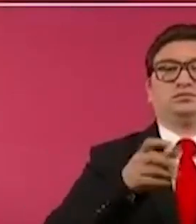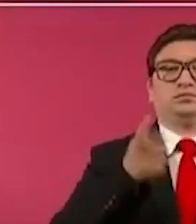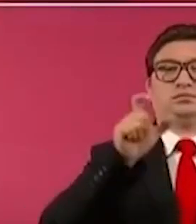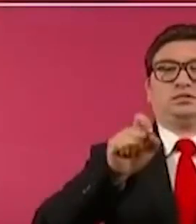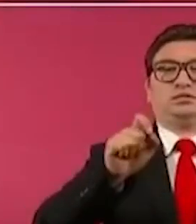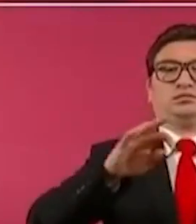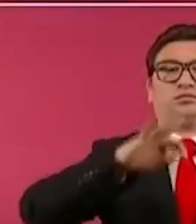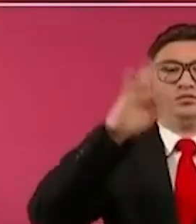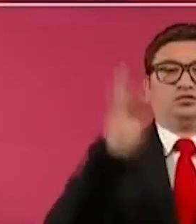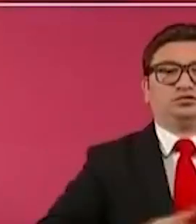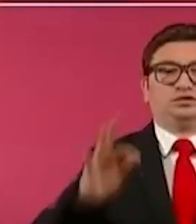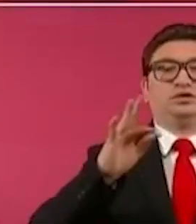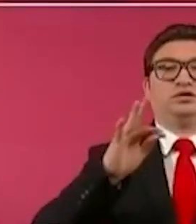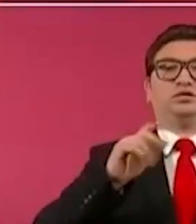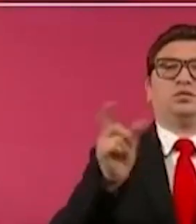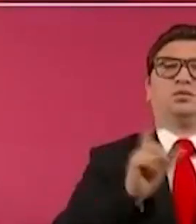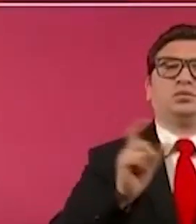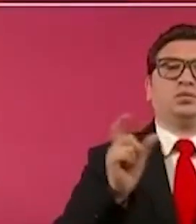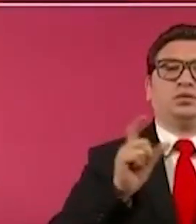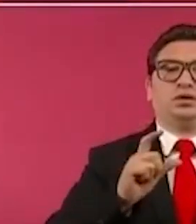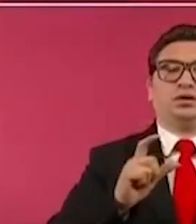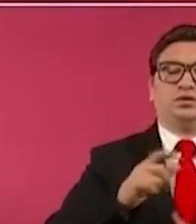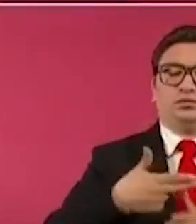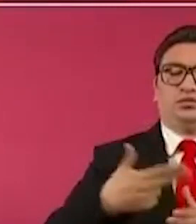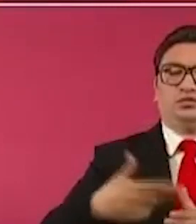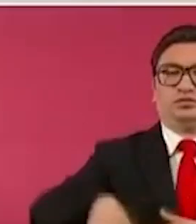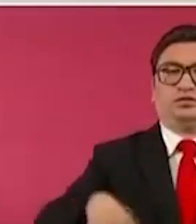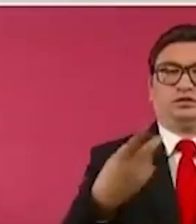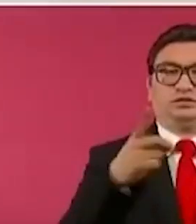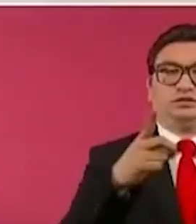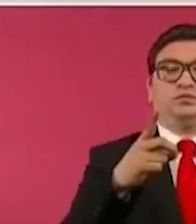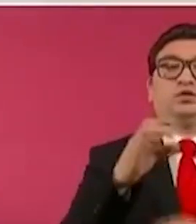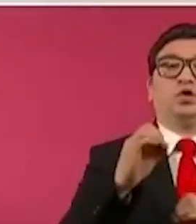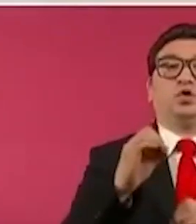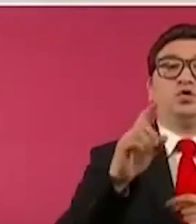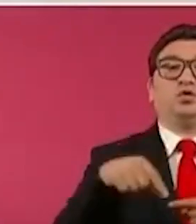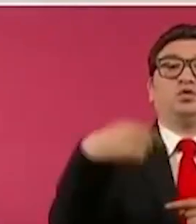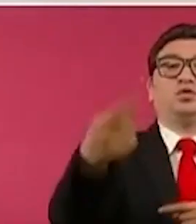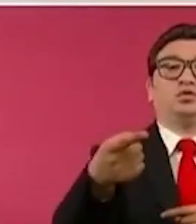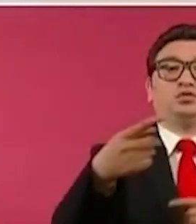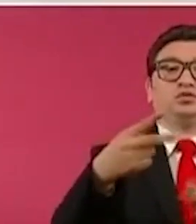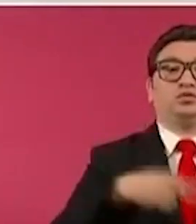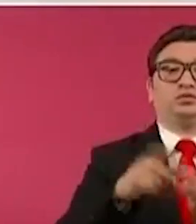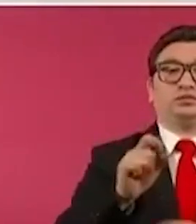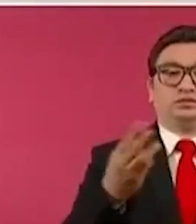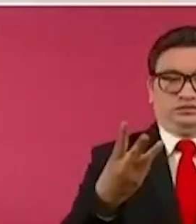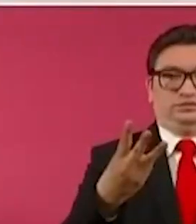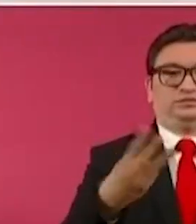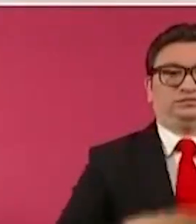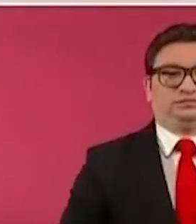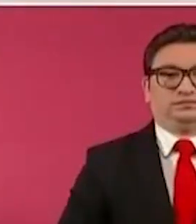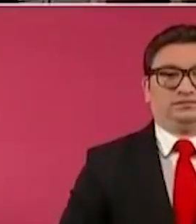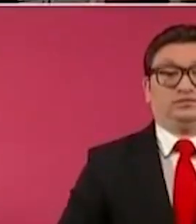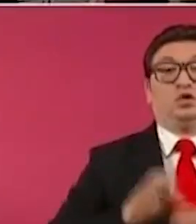con un análisis de la calificadora Moody's Analytics. En lo que va del 2022, el peso mexicano ha sido una de las pocas monedas